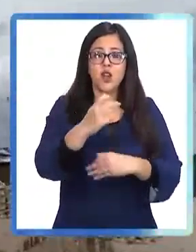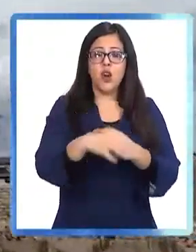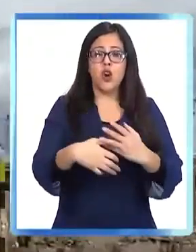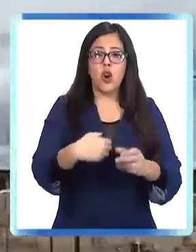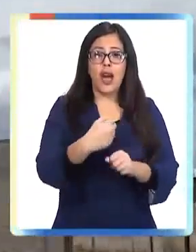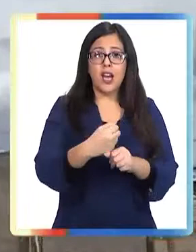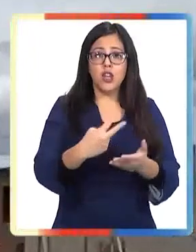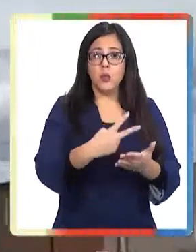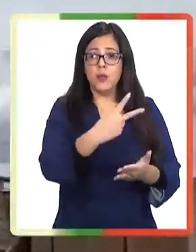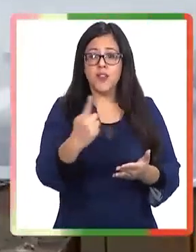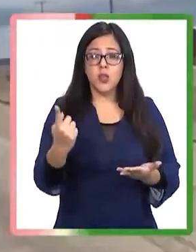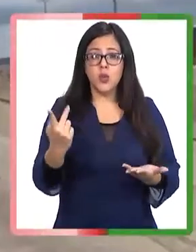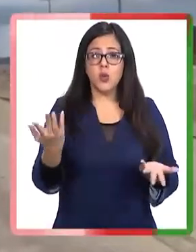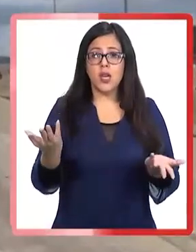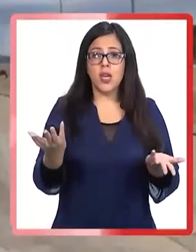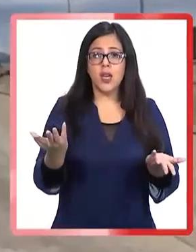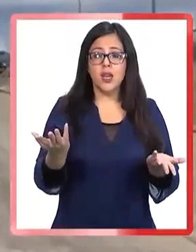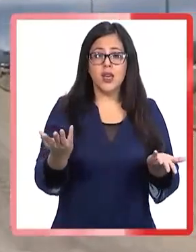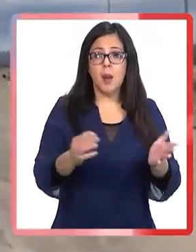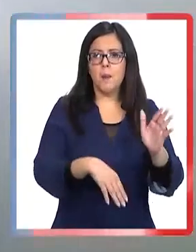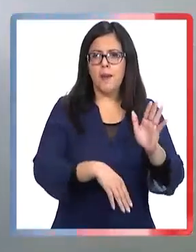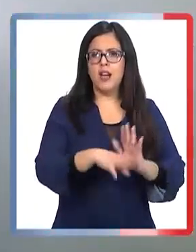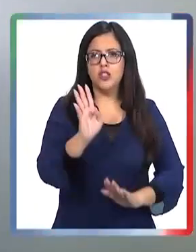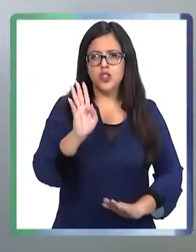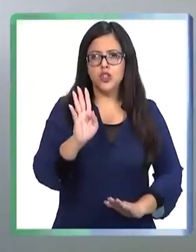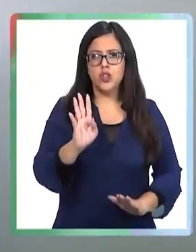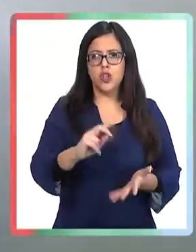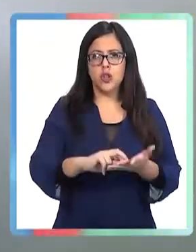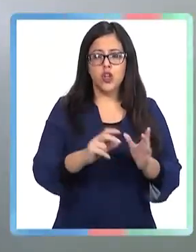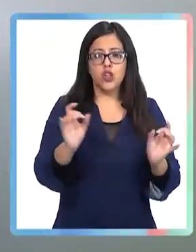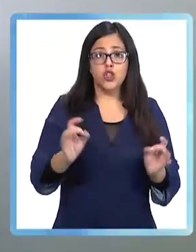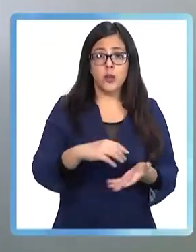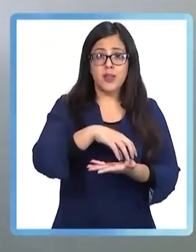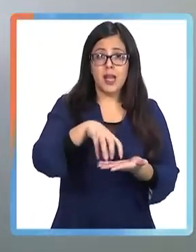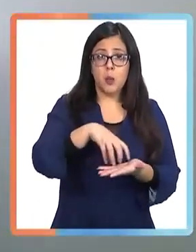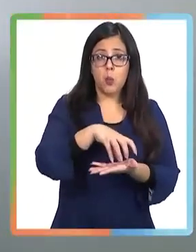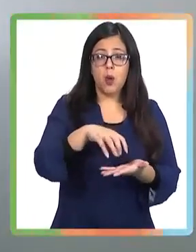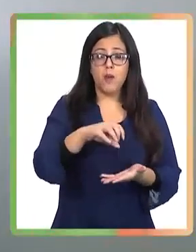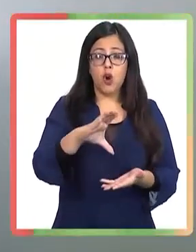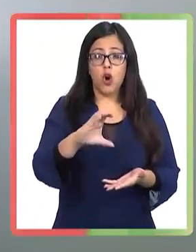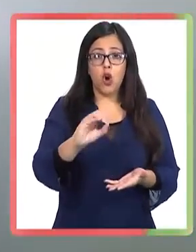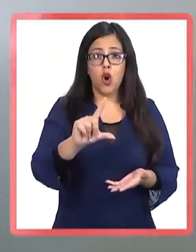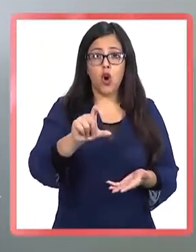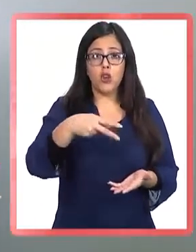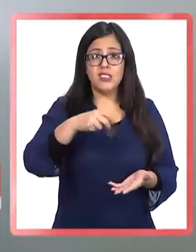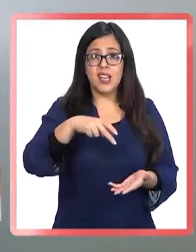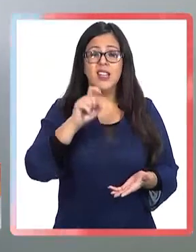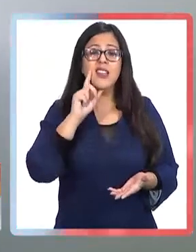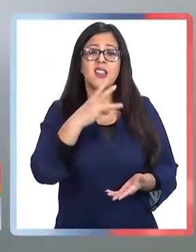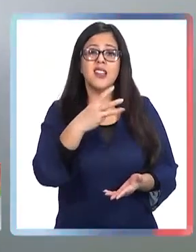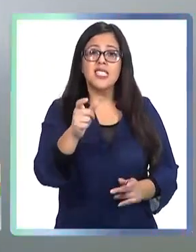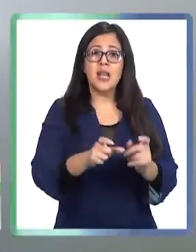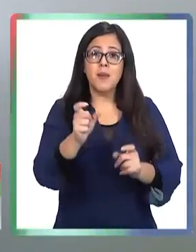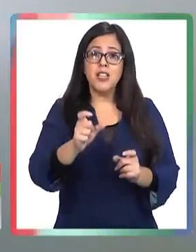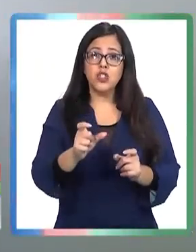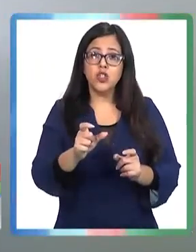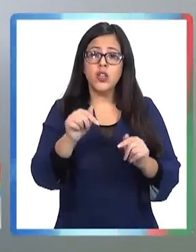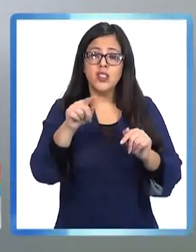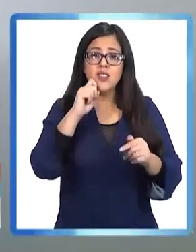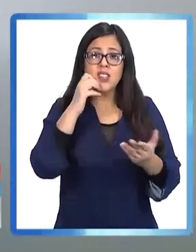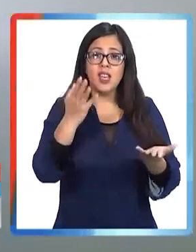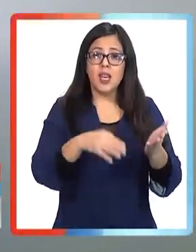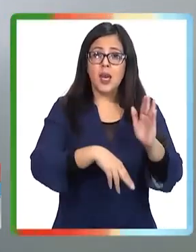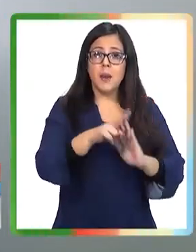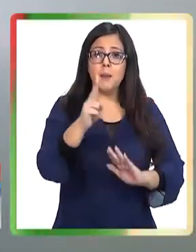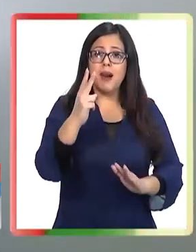del año 2021 hubo un colapso mayor donde solamente el pueblo de Colchane, que tiene 300 habitantes, albergó